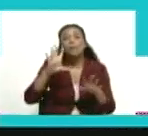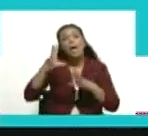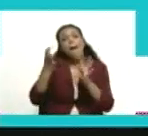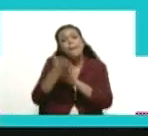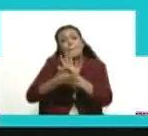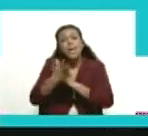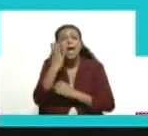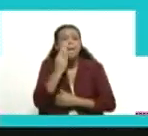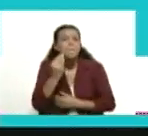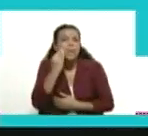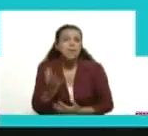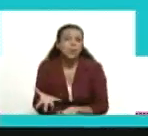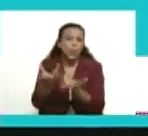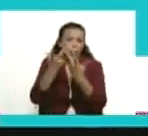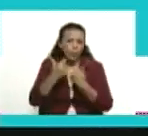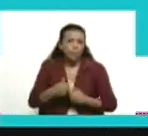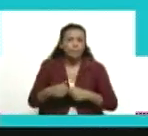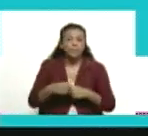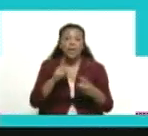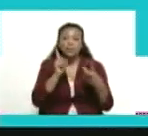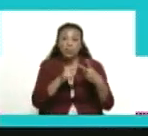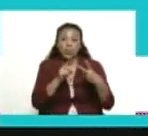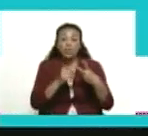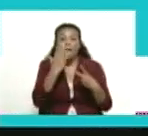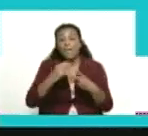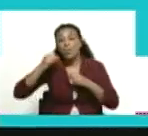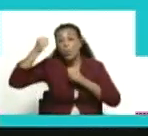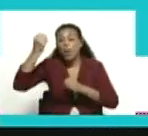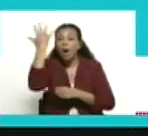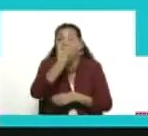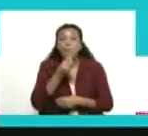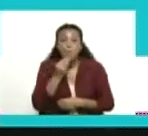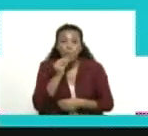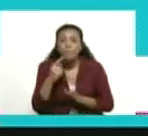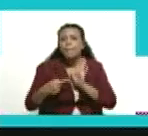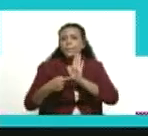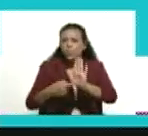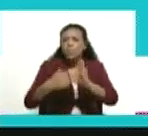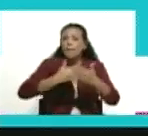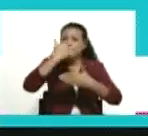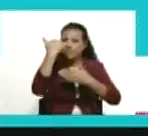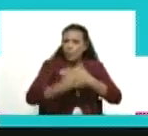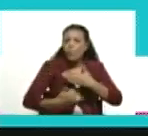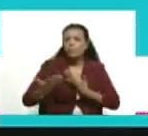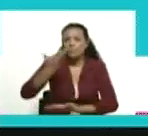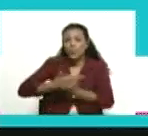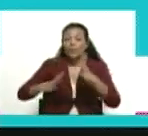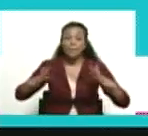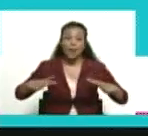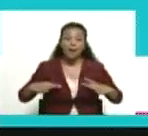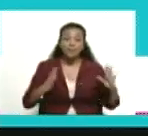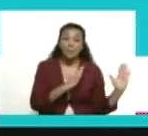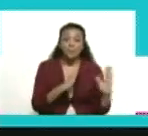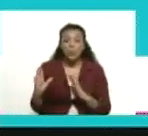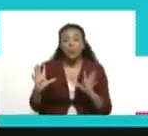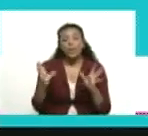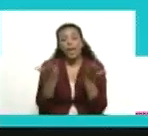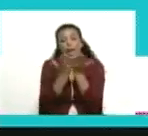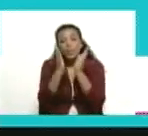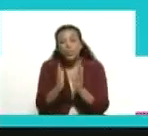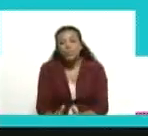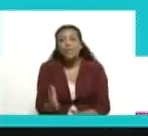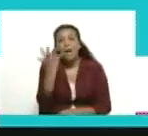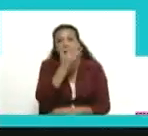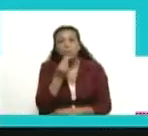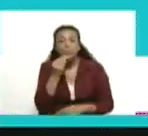de su experiencia. En el segmento Con Maduro Más Juventud, presentaremos el programa de intercambio vacacional estudiantil que se está llevando a